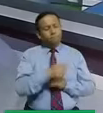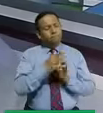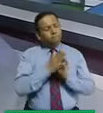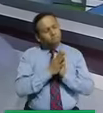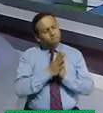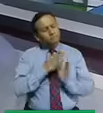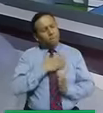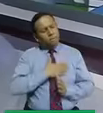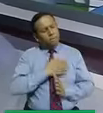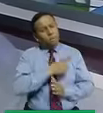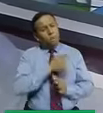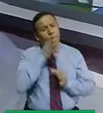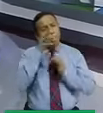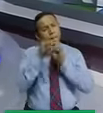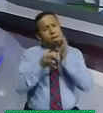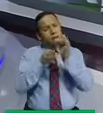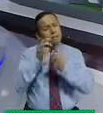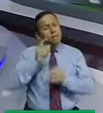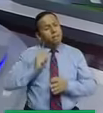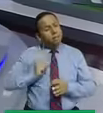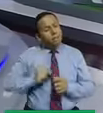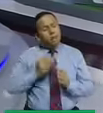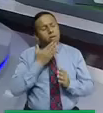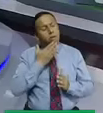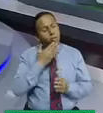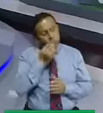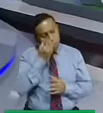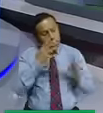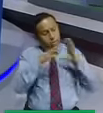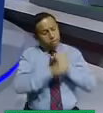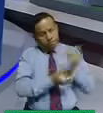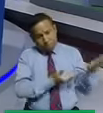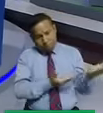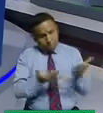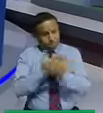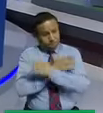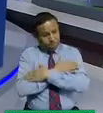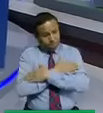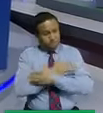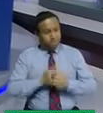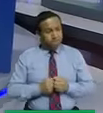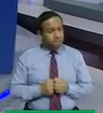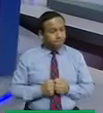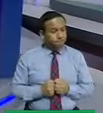danos más detalles de este suceso. Qué gusto saludarte. Bienvenido.